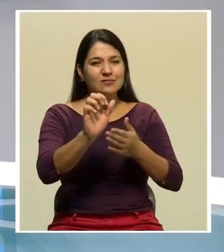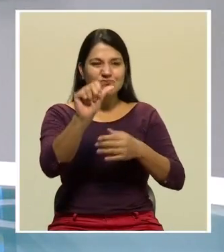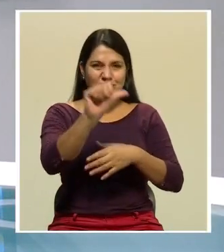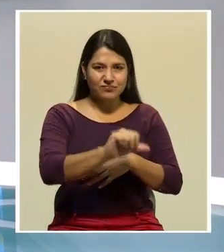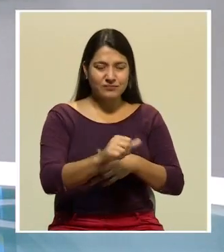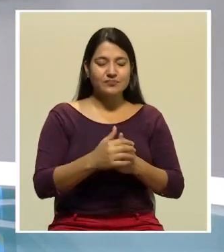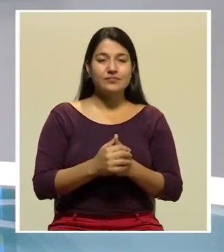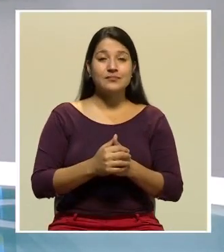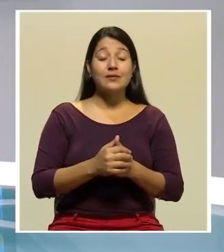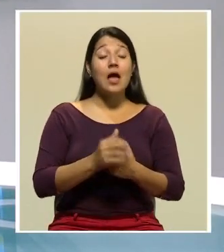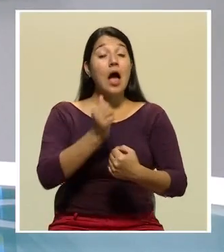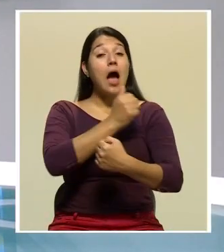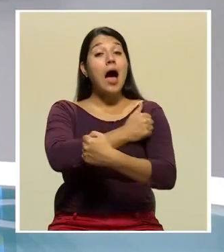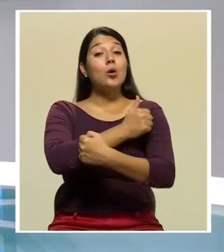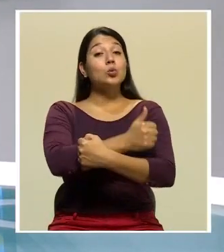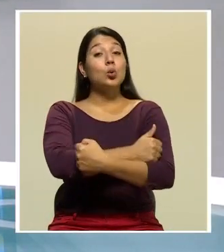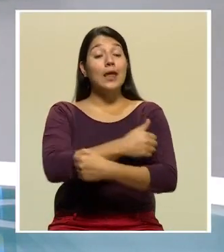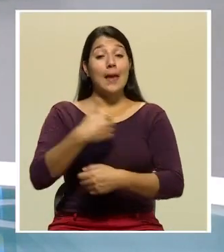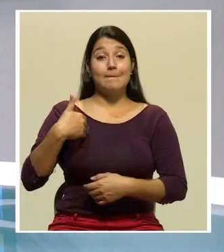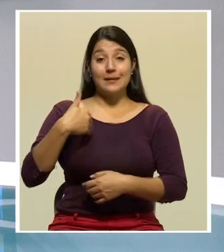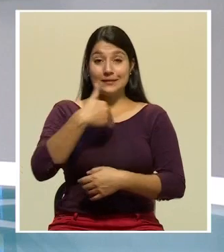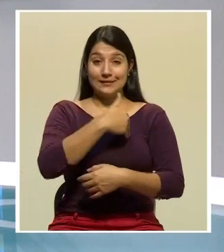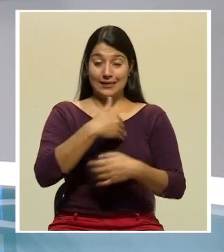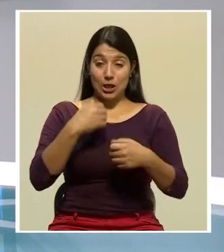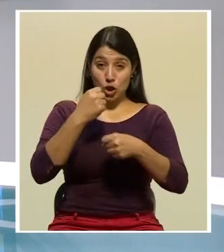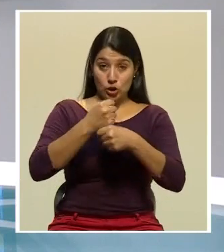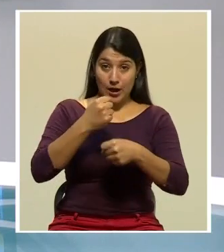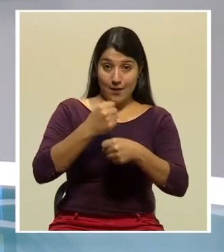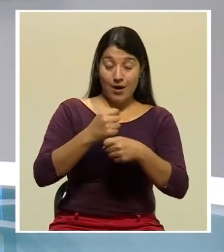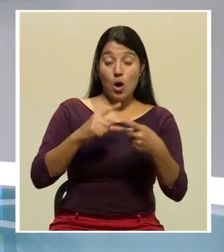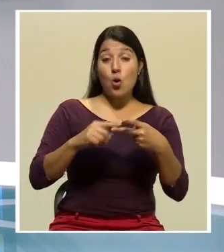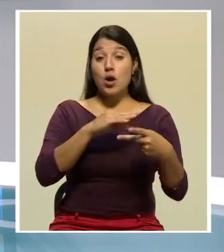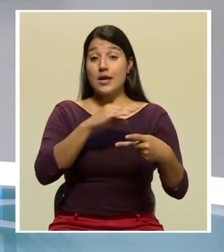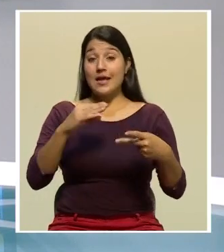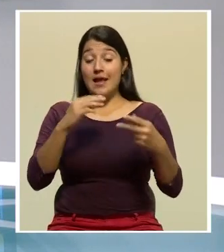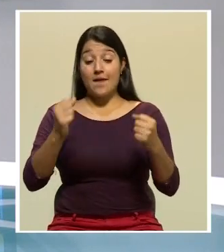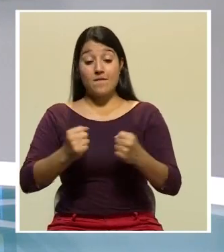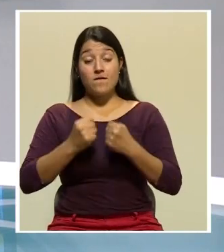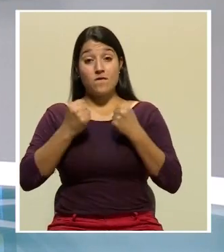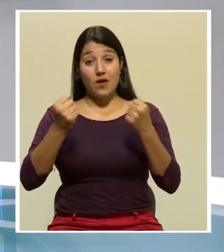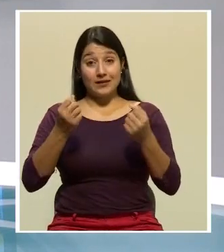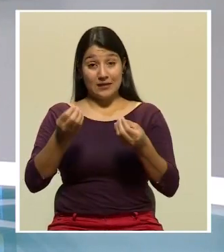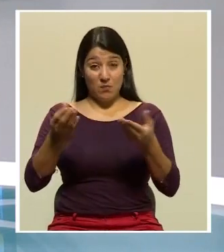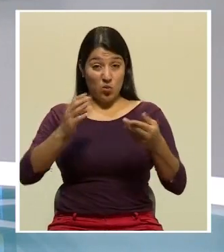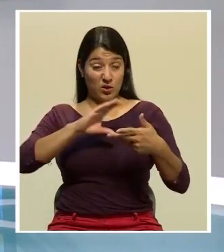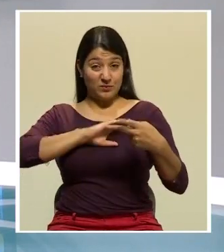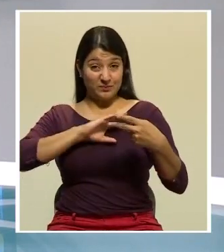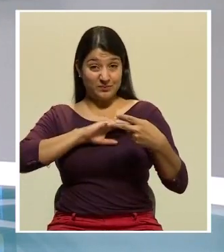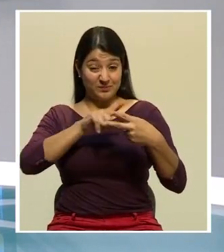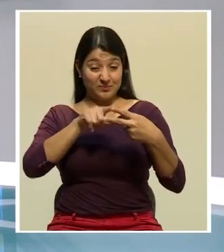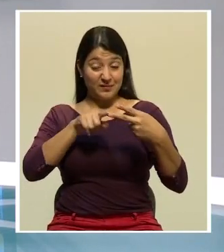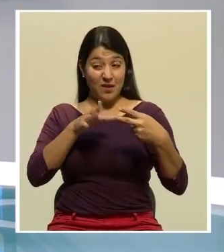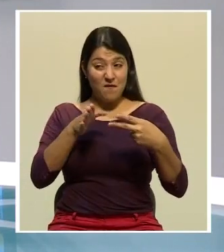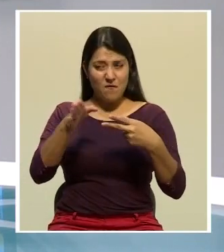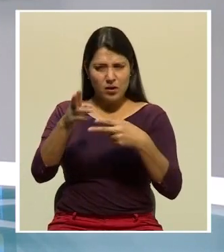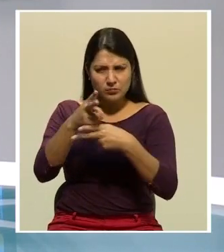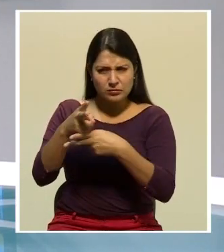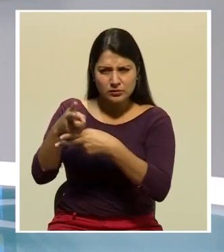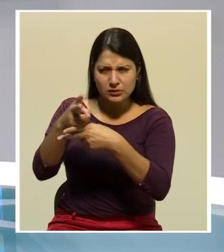Las autoridades del Ministerio de Trabajo y de la Fuerza Pública realizaron una inspección en la